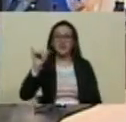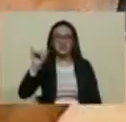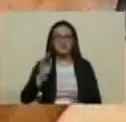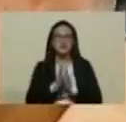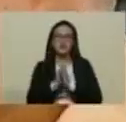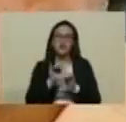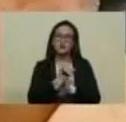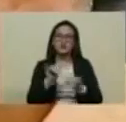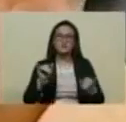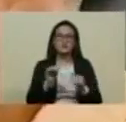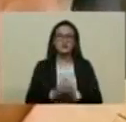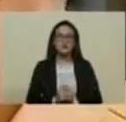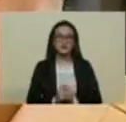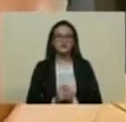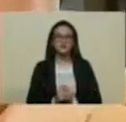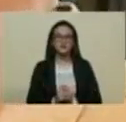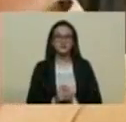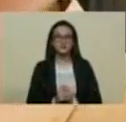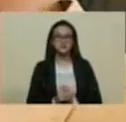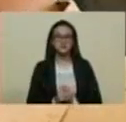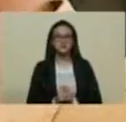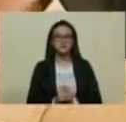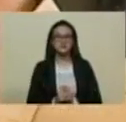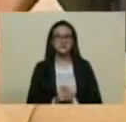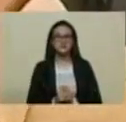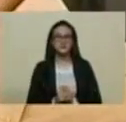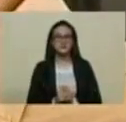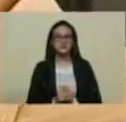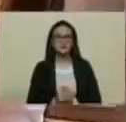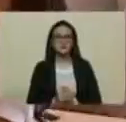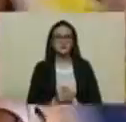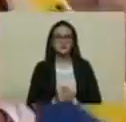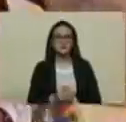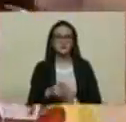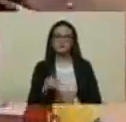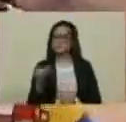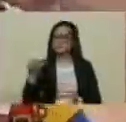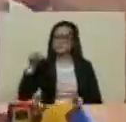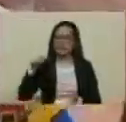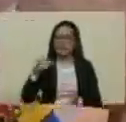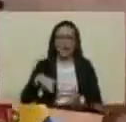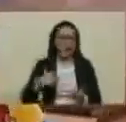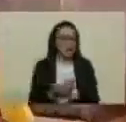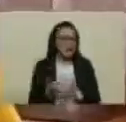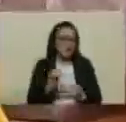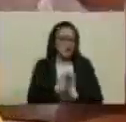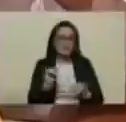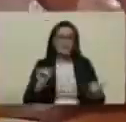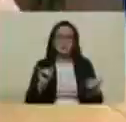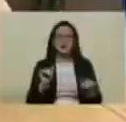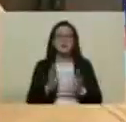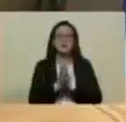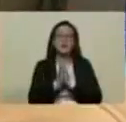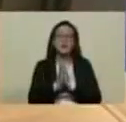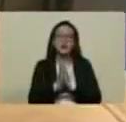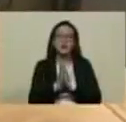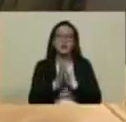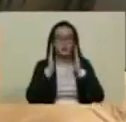mayor general. Y se siembra a vivir aquí en Ciudad Caribe hasta que termine esa construcción.